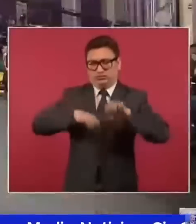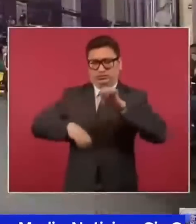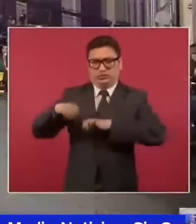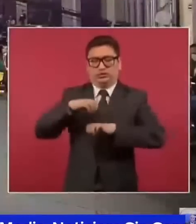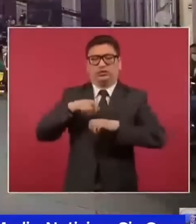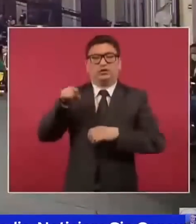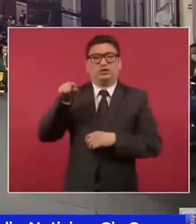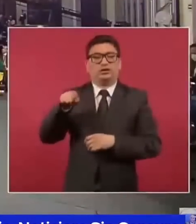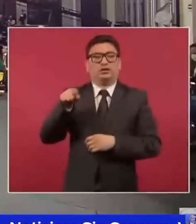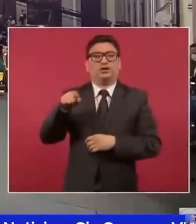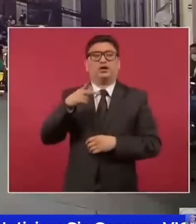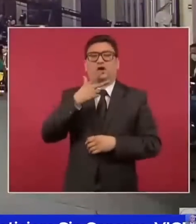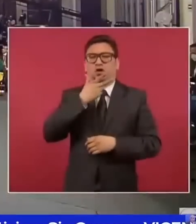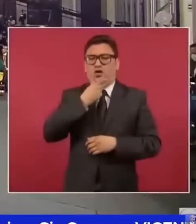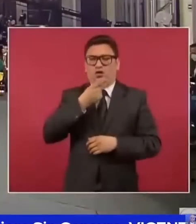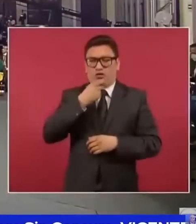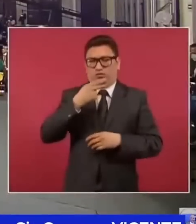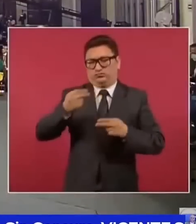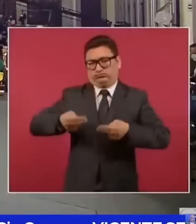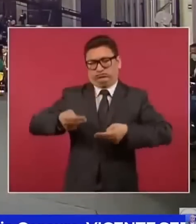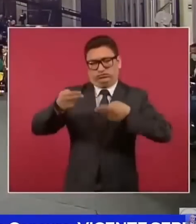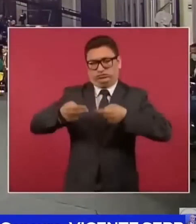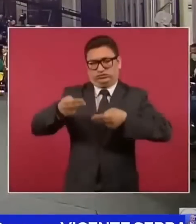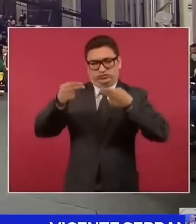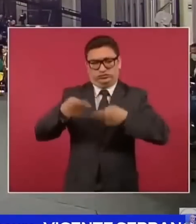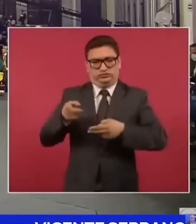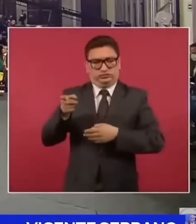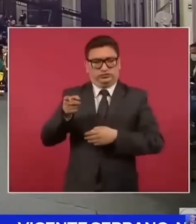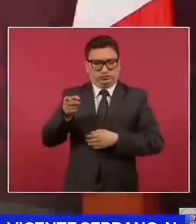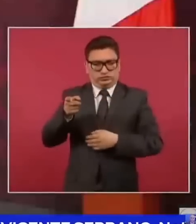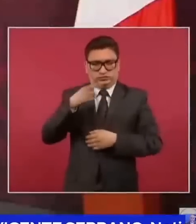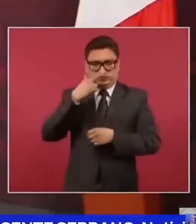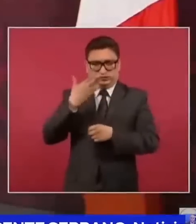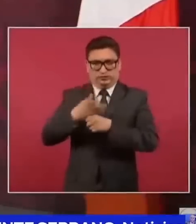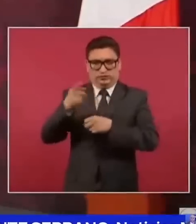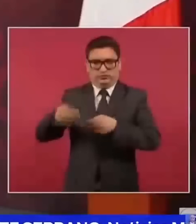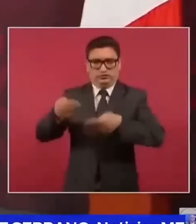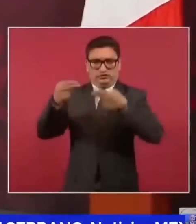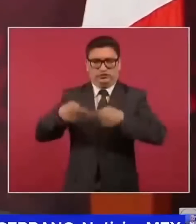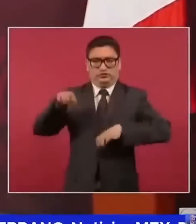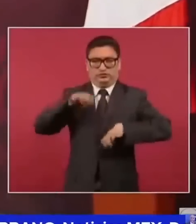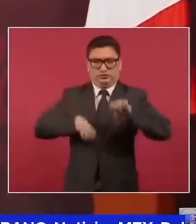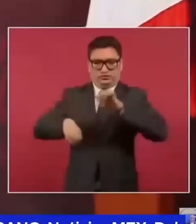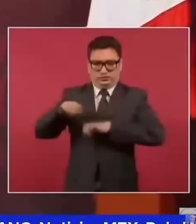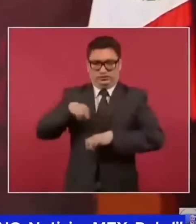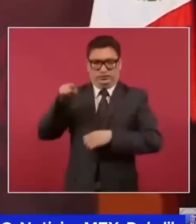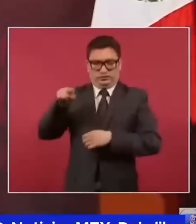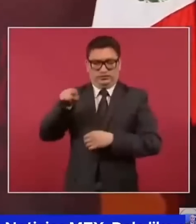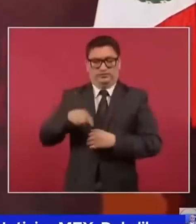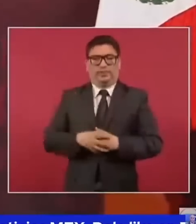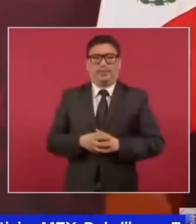hombre de negocios, digo, el responsable de negocios de la embajada,